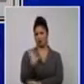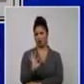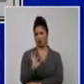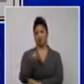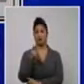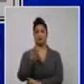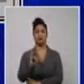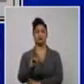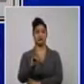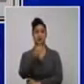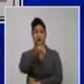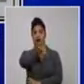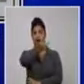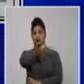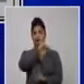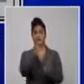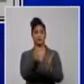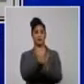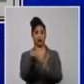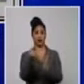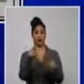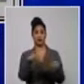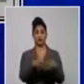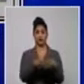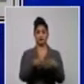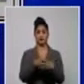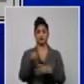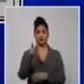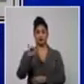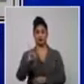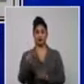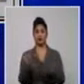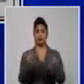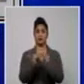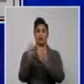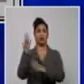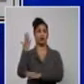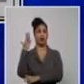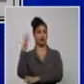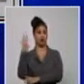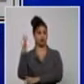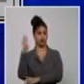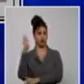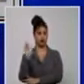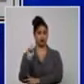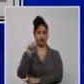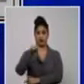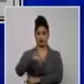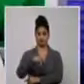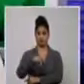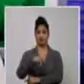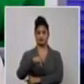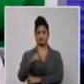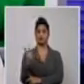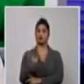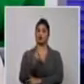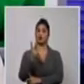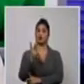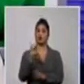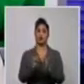ayer con importados, o sea que arribaron con la enfermedad, pues son 2 de la provincia de La